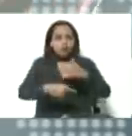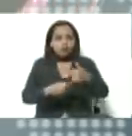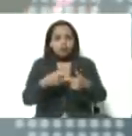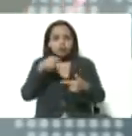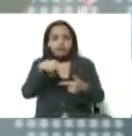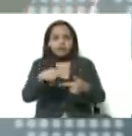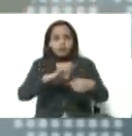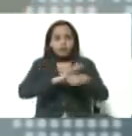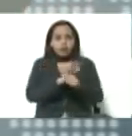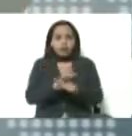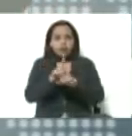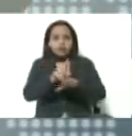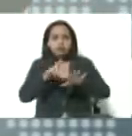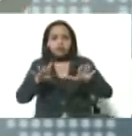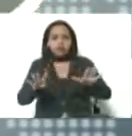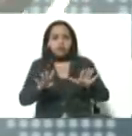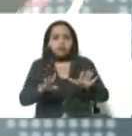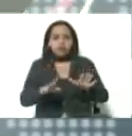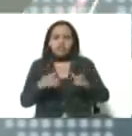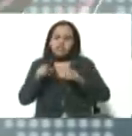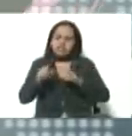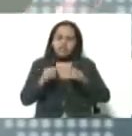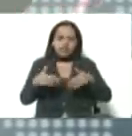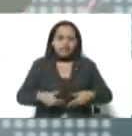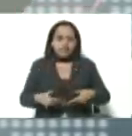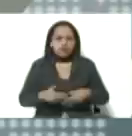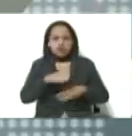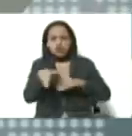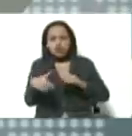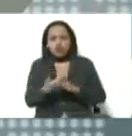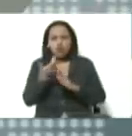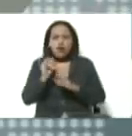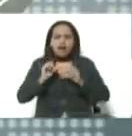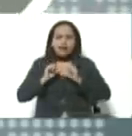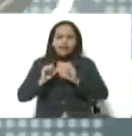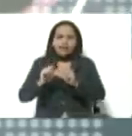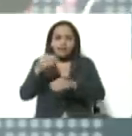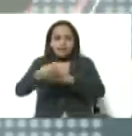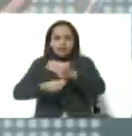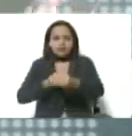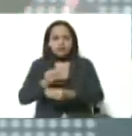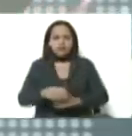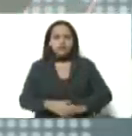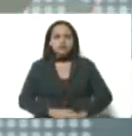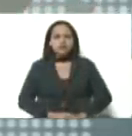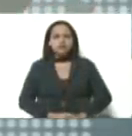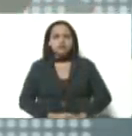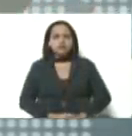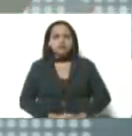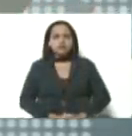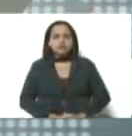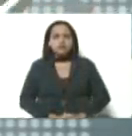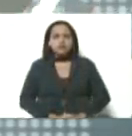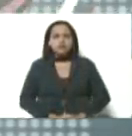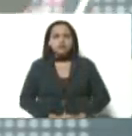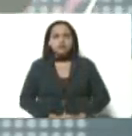lucha que todas y todos venimos librando porta el kobe 19